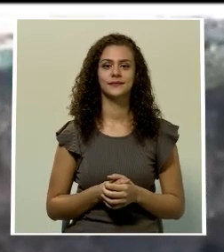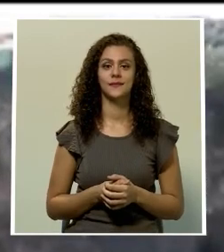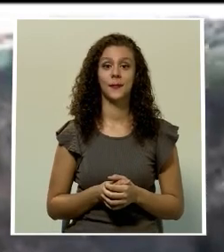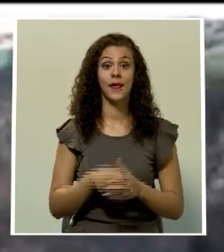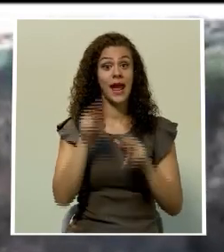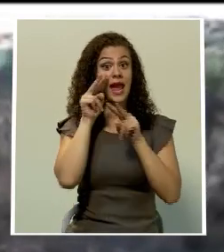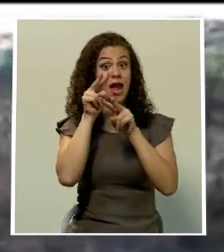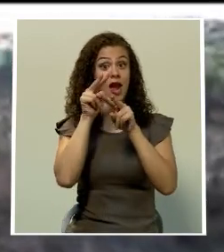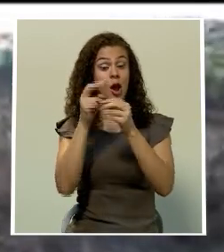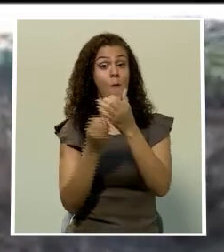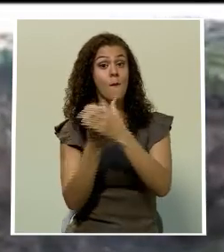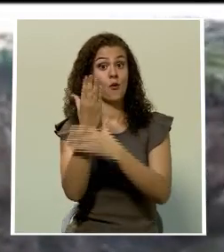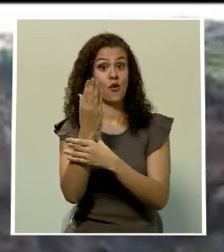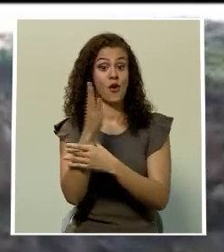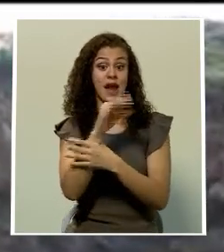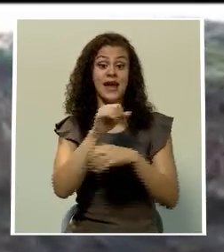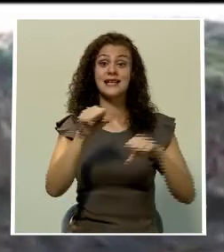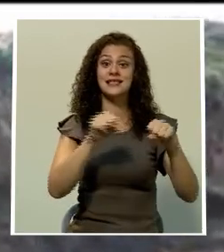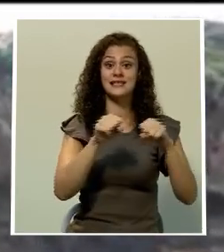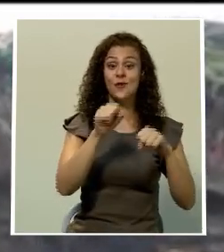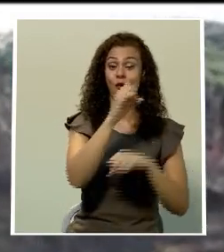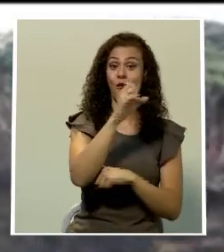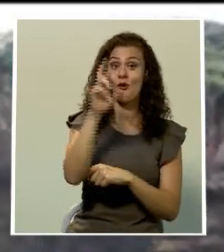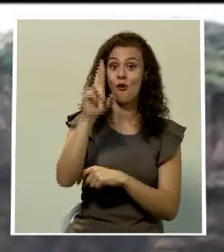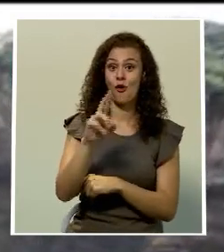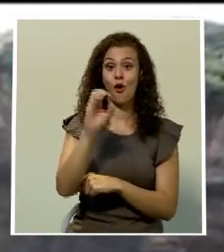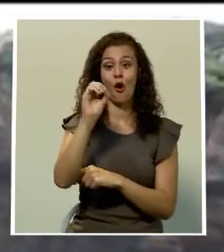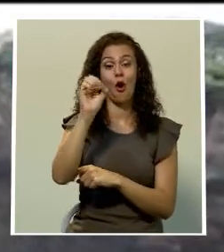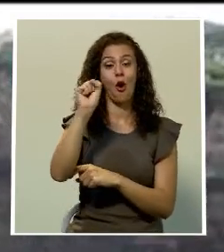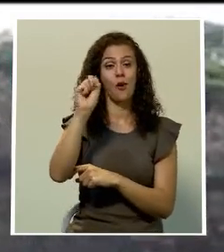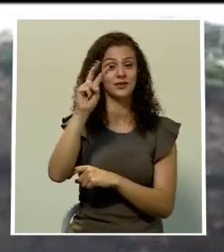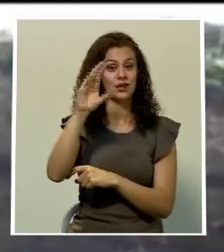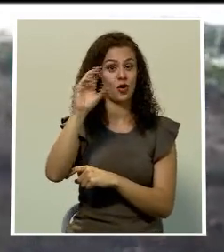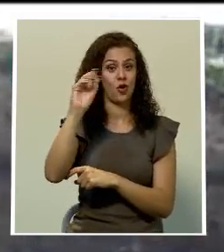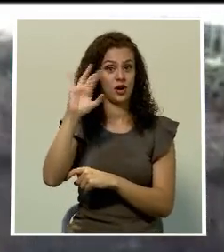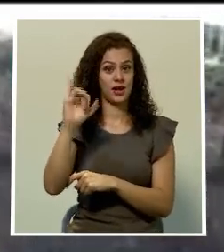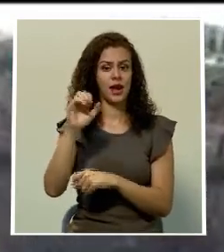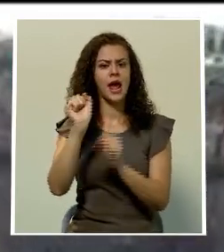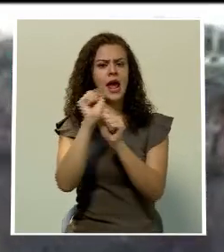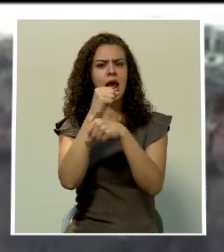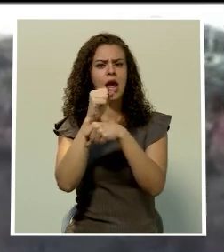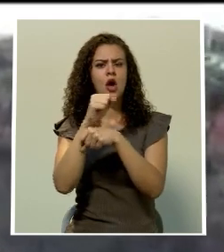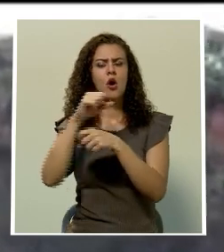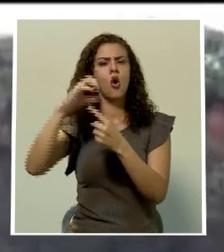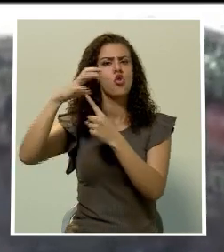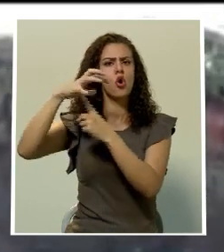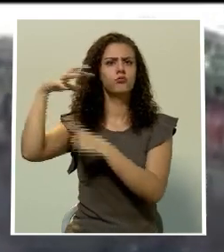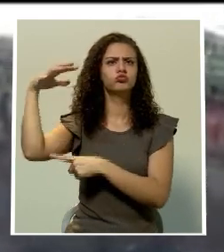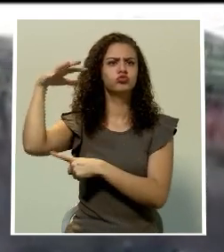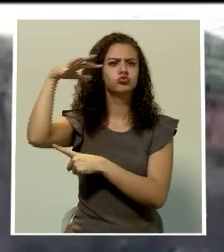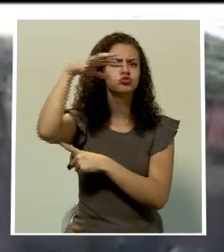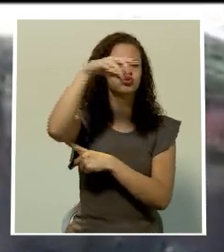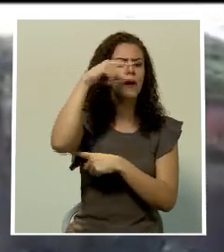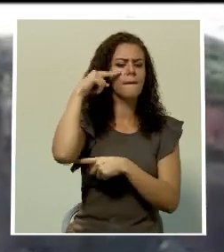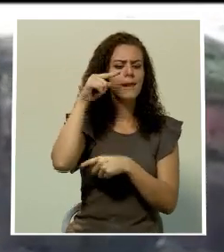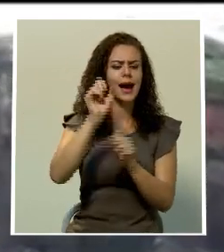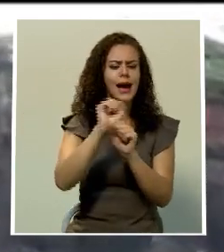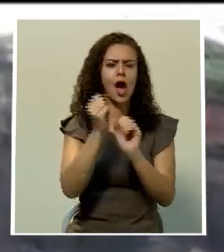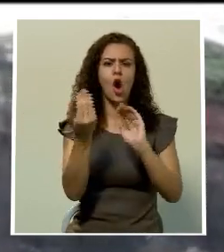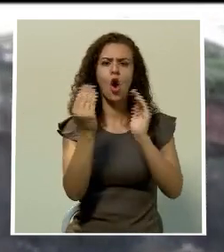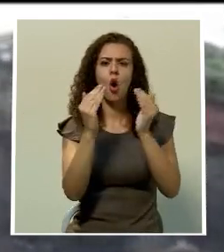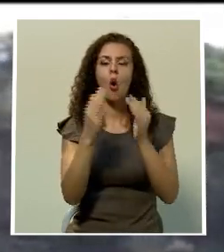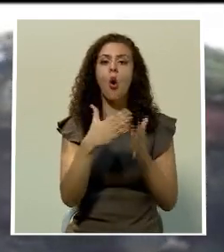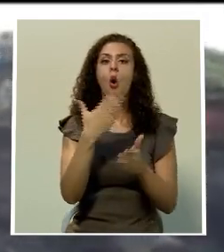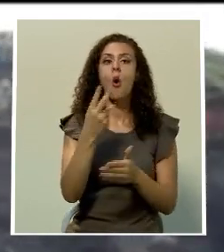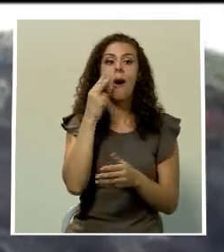El Observatorio Vulcanológico y Sismológico de Costa Rica, Opsicori, realizó un vuelo con un dron para ejecutar una comparación de cómo